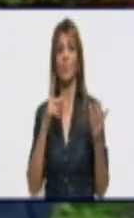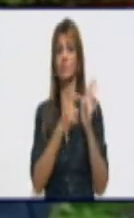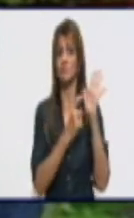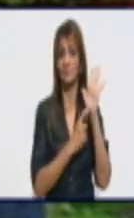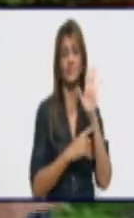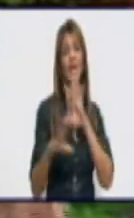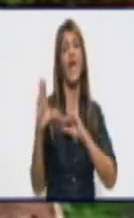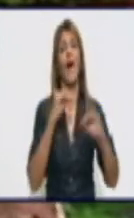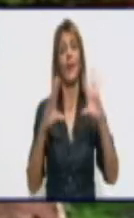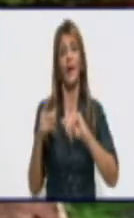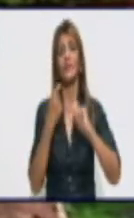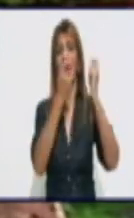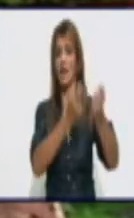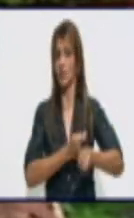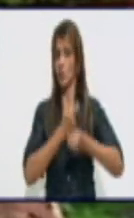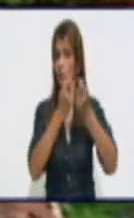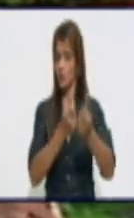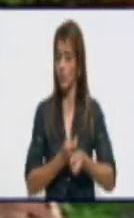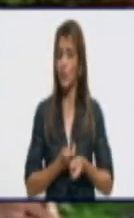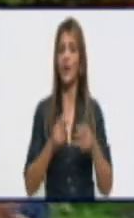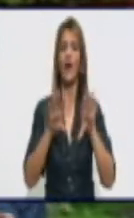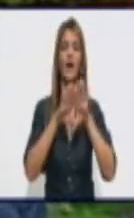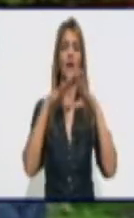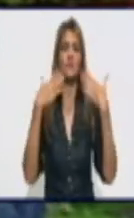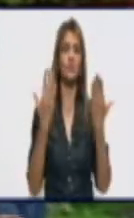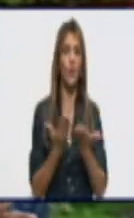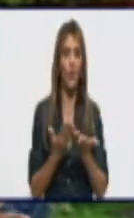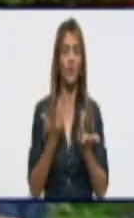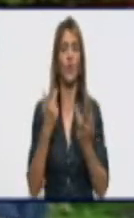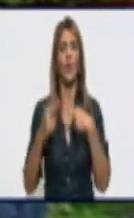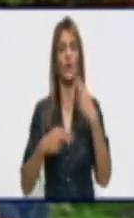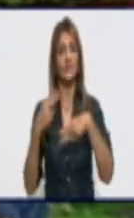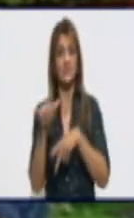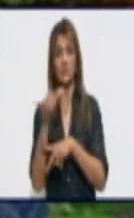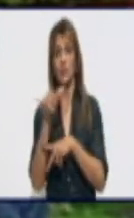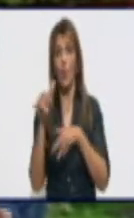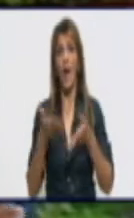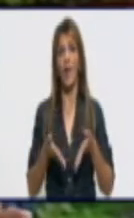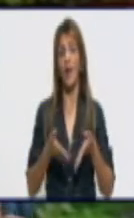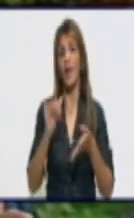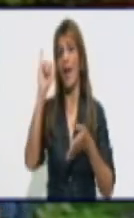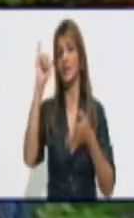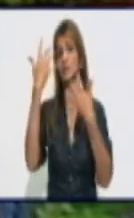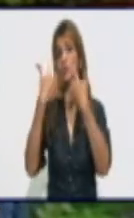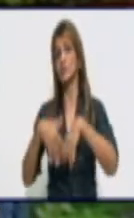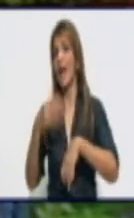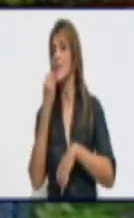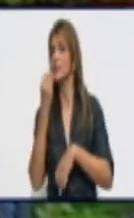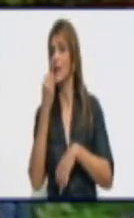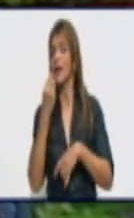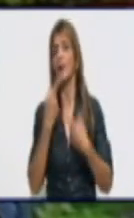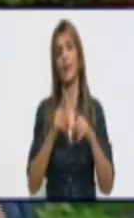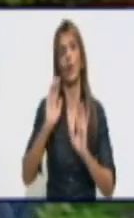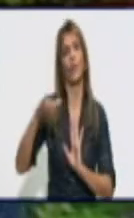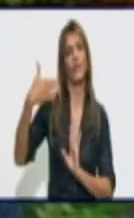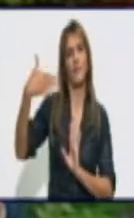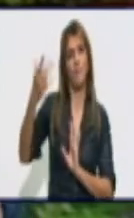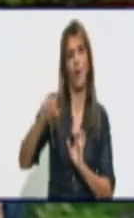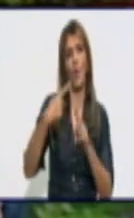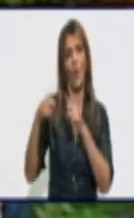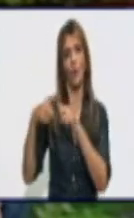en la agricultura, el encadenamiento con el Ministerio de la Industria Alimentaria, pero vamos a tener más tiempo en los próximos días